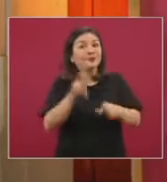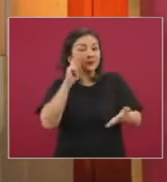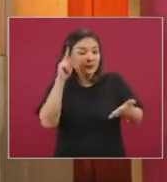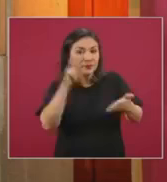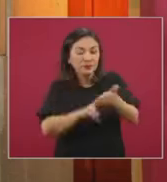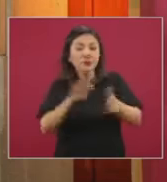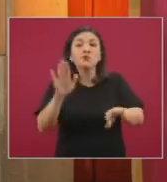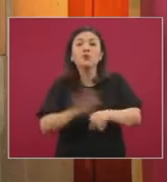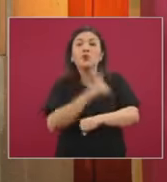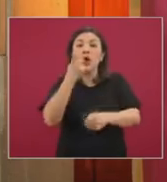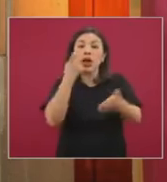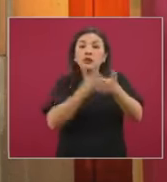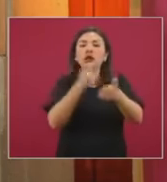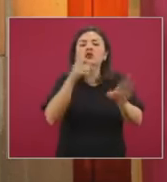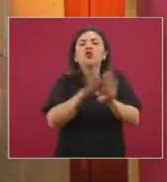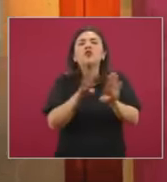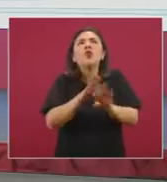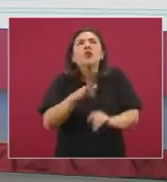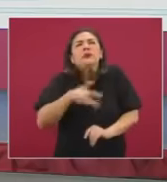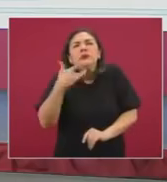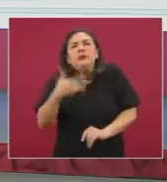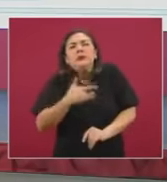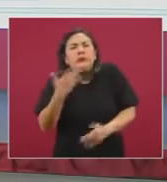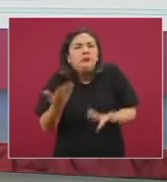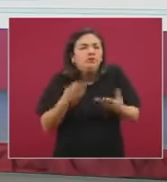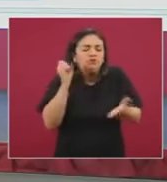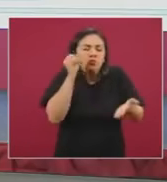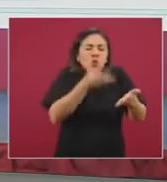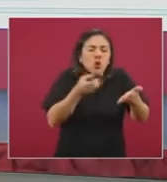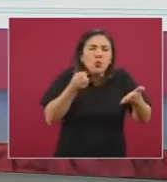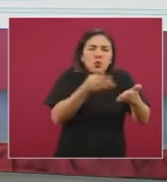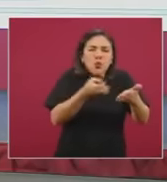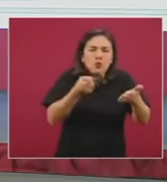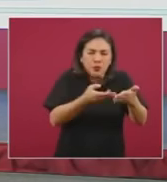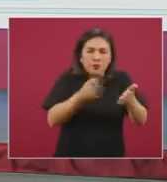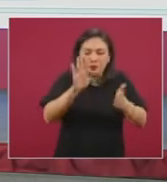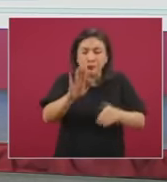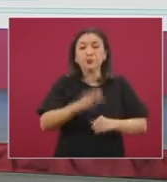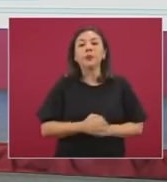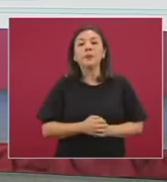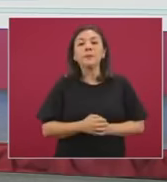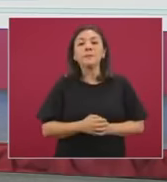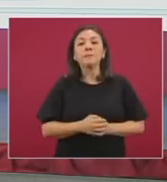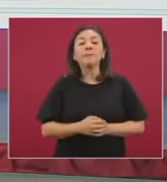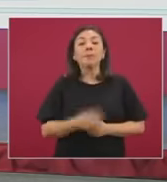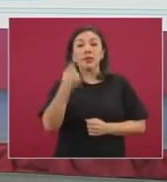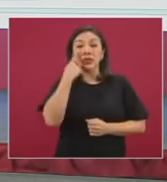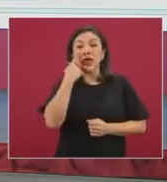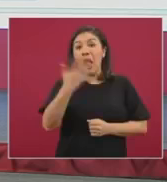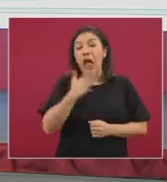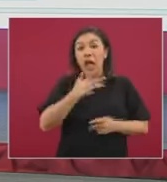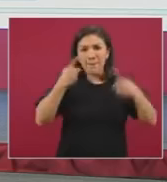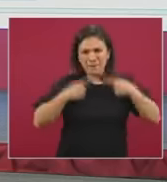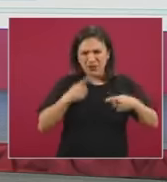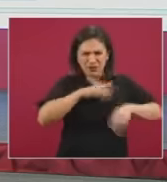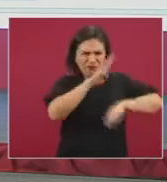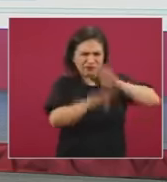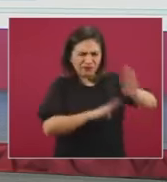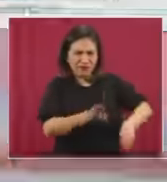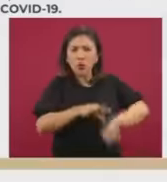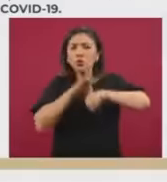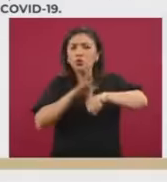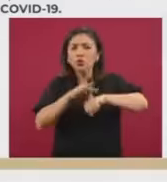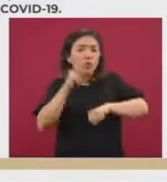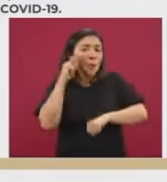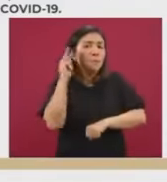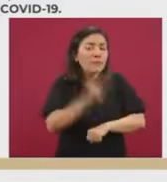porque al final es intuitivo. ¿Por qué digo que es intuitivo? Por un lado tenemos las defunciones observadas. Estas